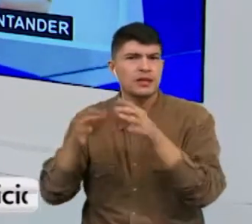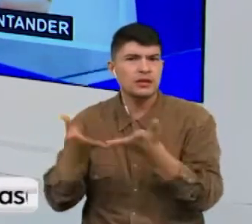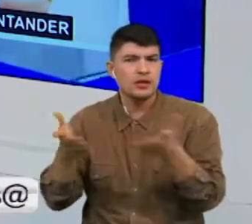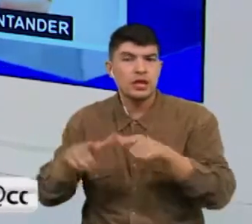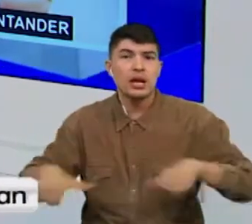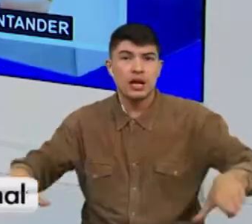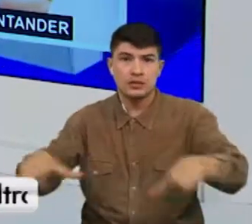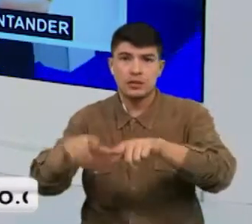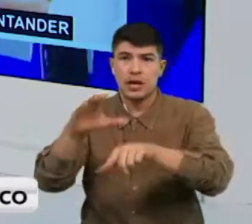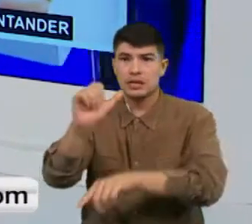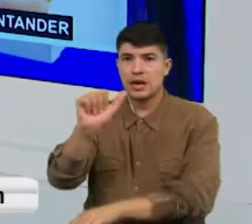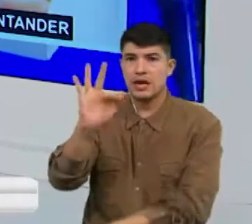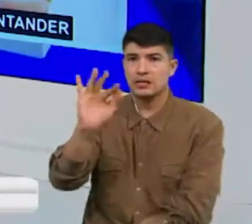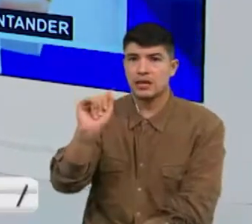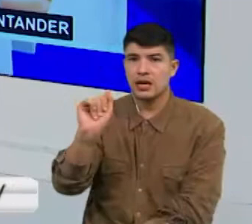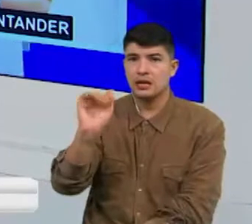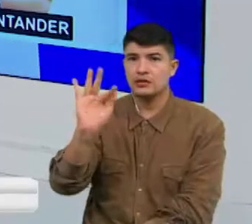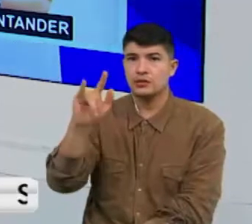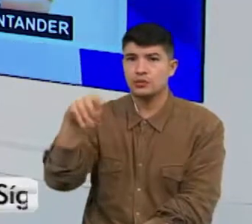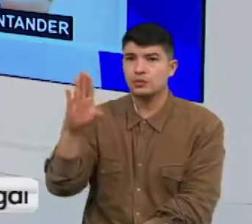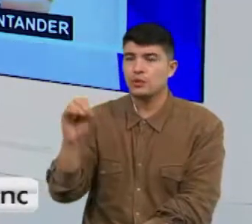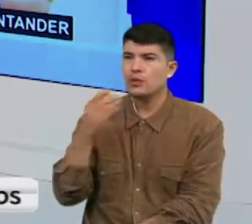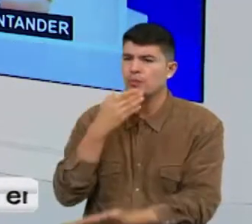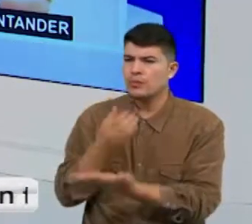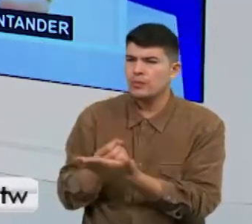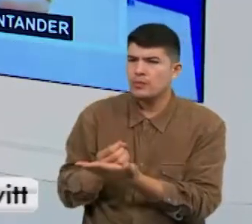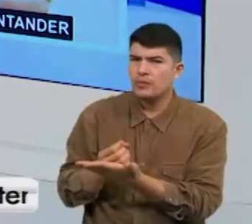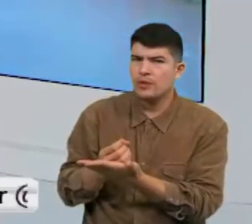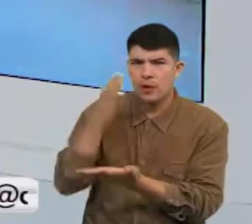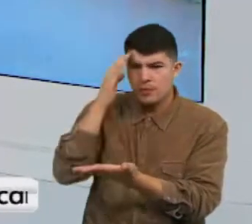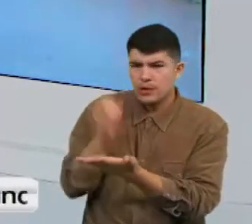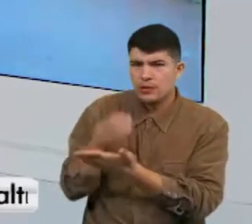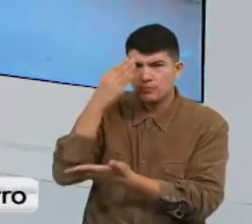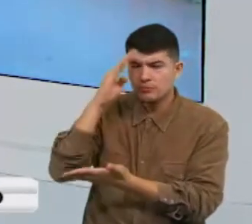del Catatumbo. ¿Qué dicen las autoridades, Jorge? Buenas tardes.